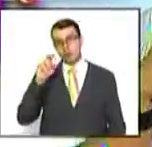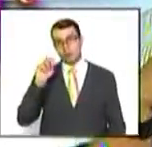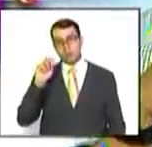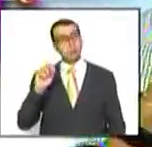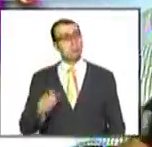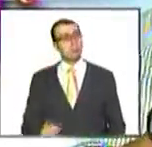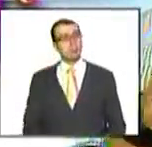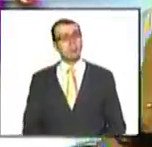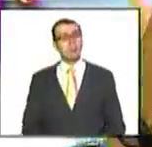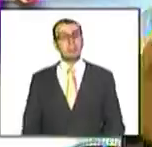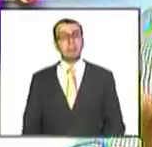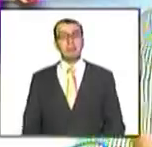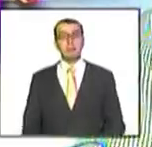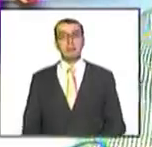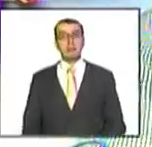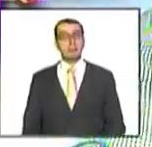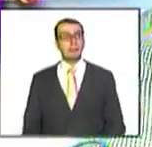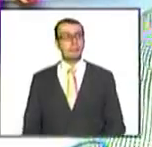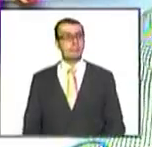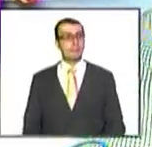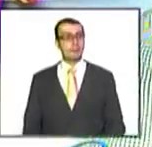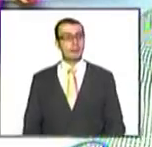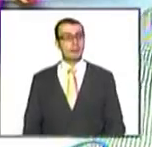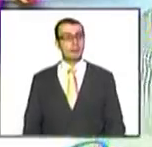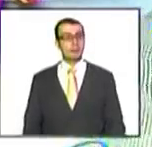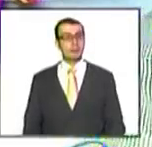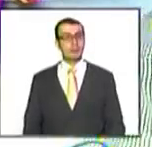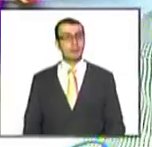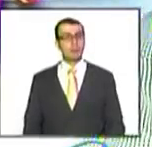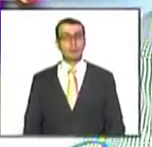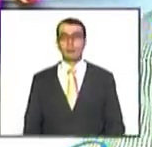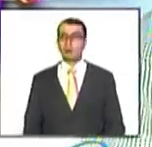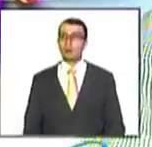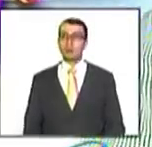de es coger y